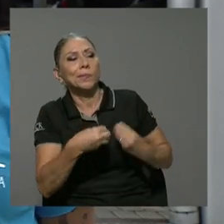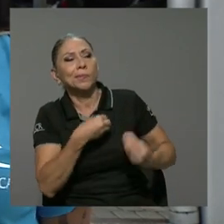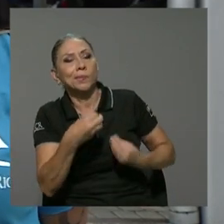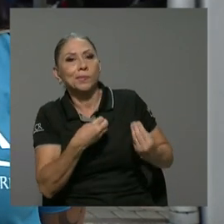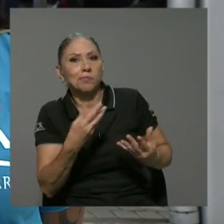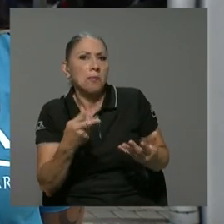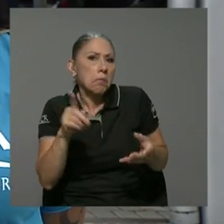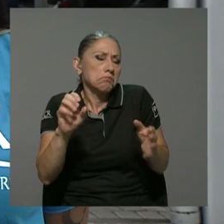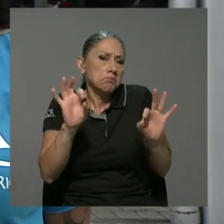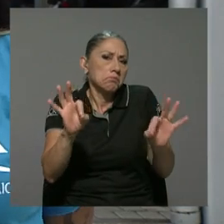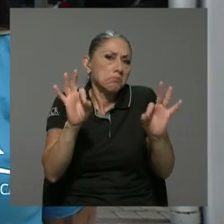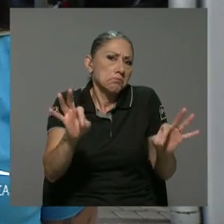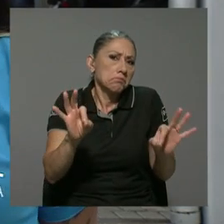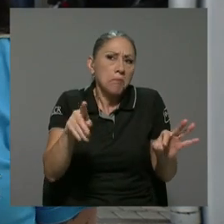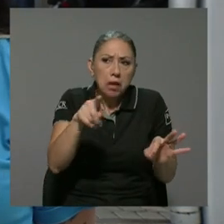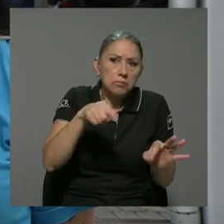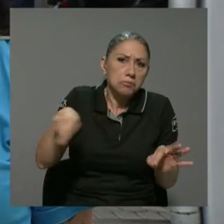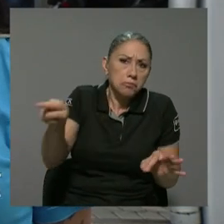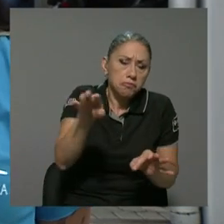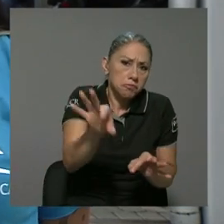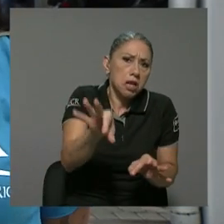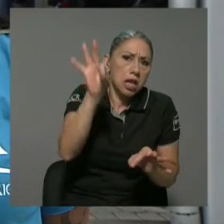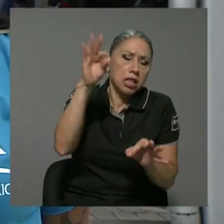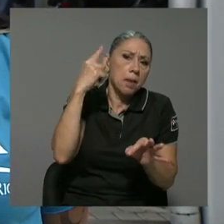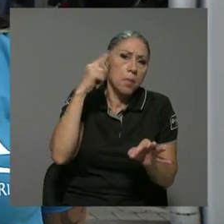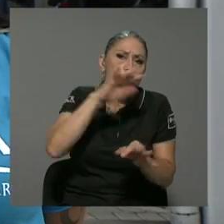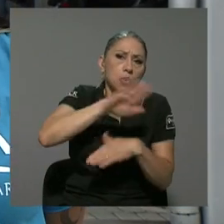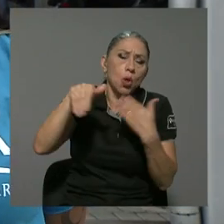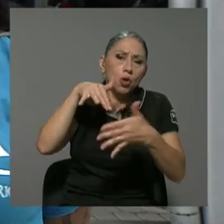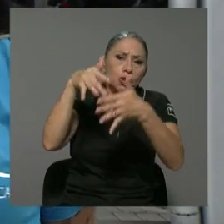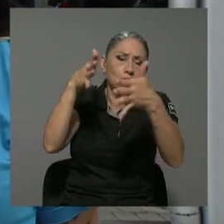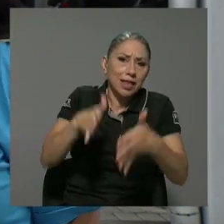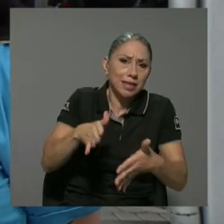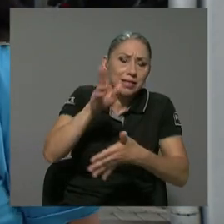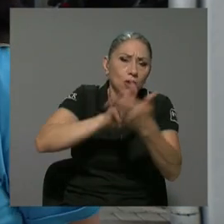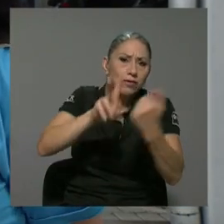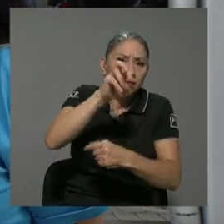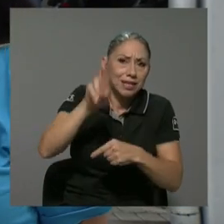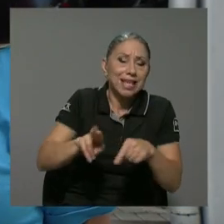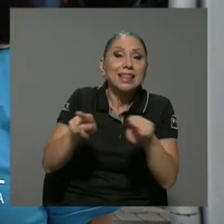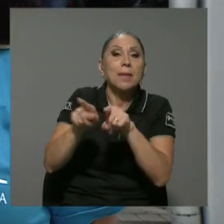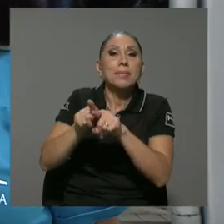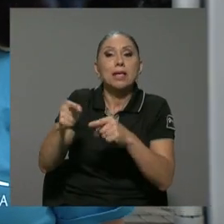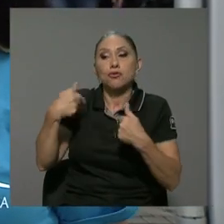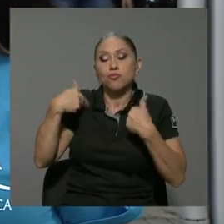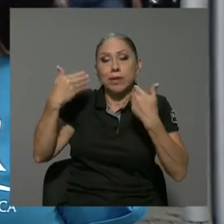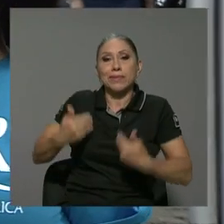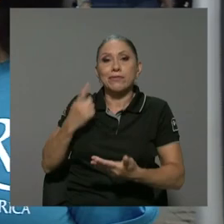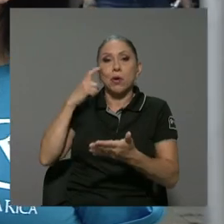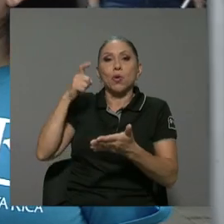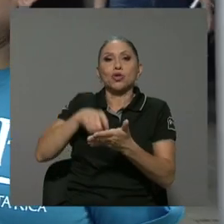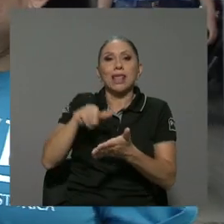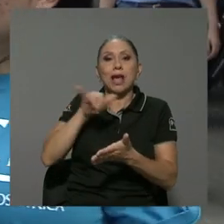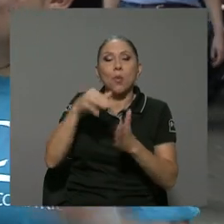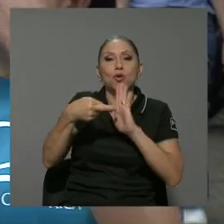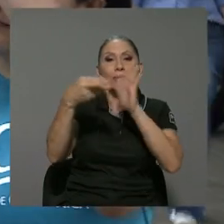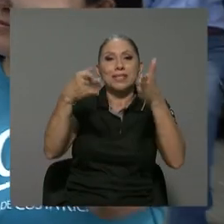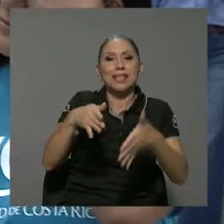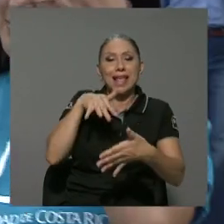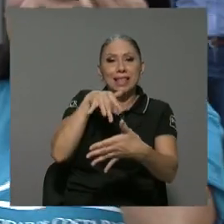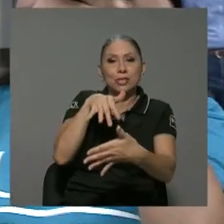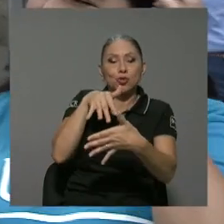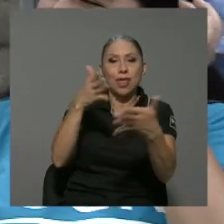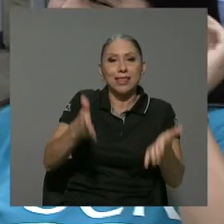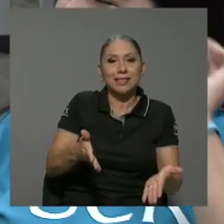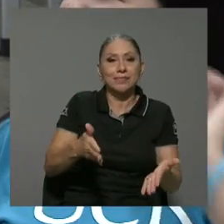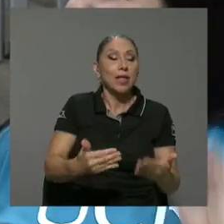de la Universidad de Costa Rica y reconocida además por el Consejo Nacional de Rectores como la representante estudiantil. De acuerdo, Karin, muchas gracias por